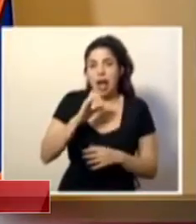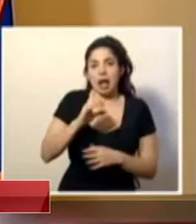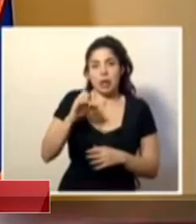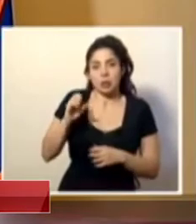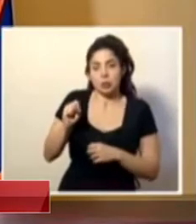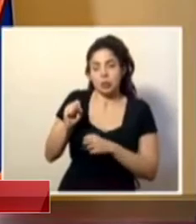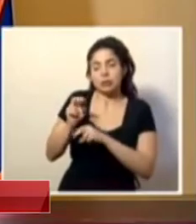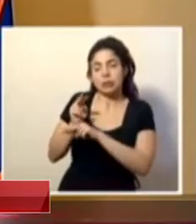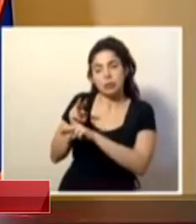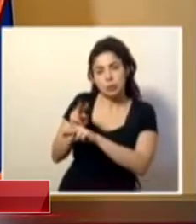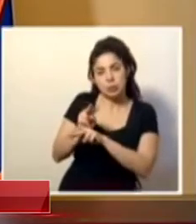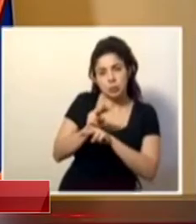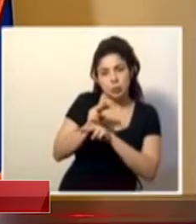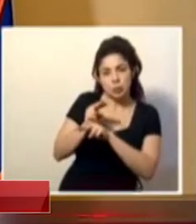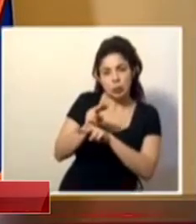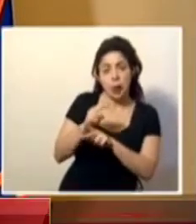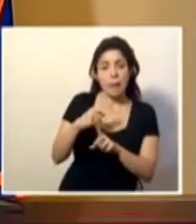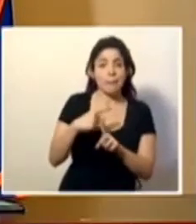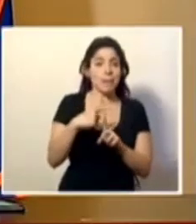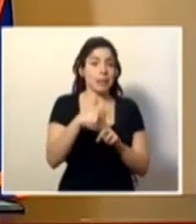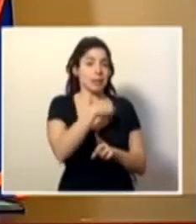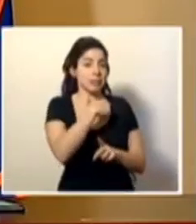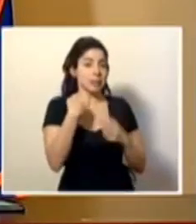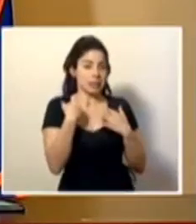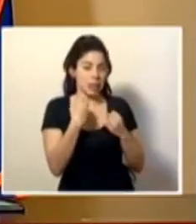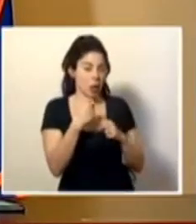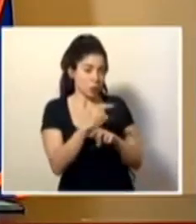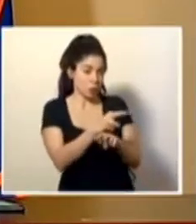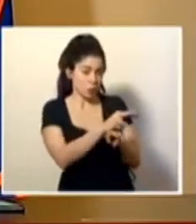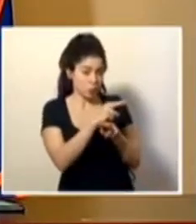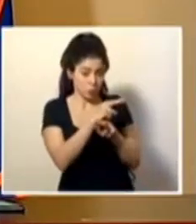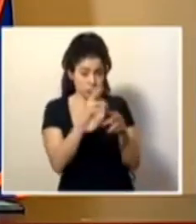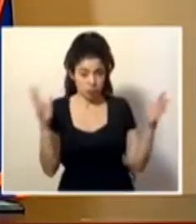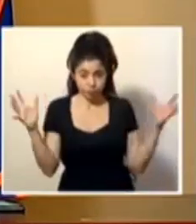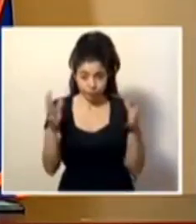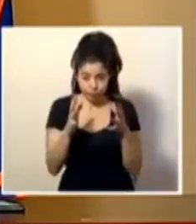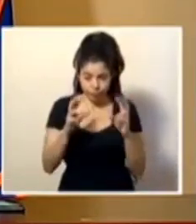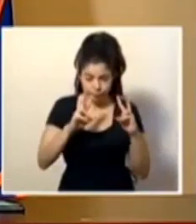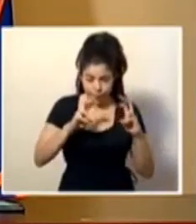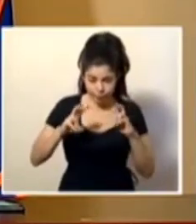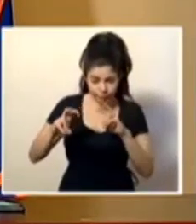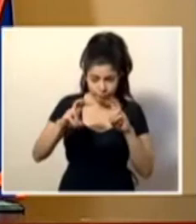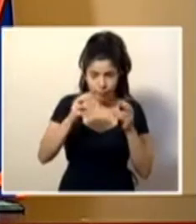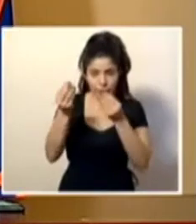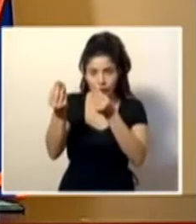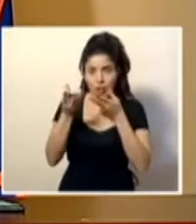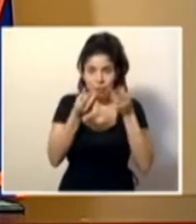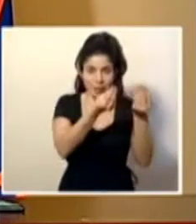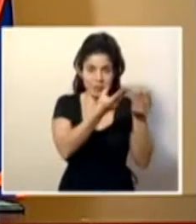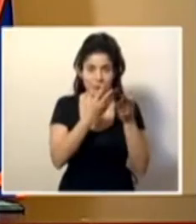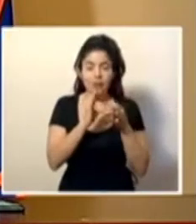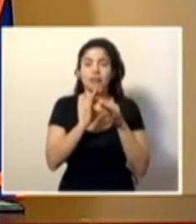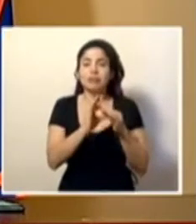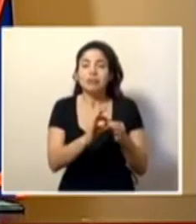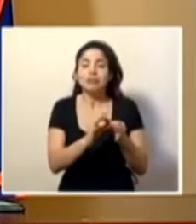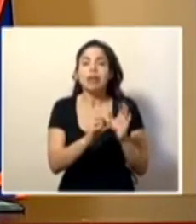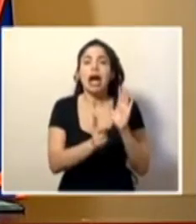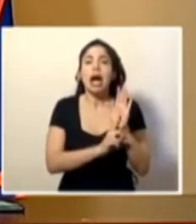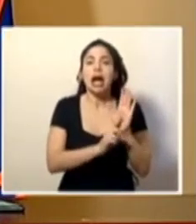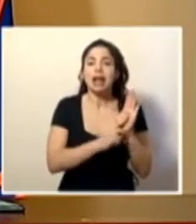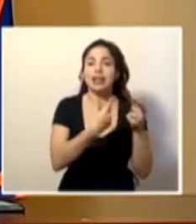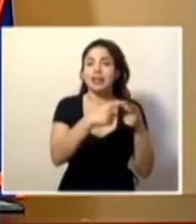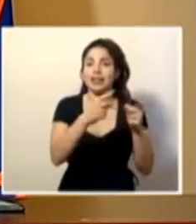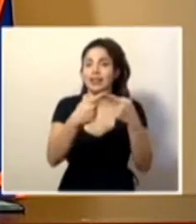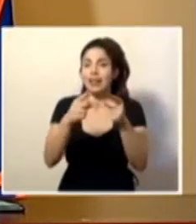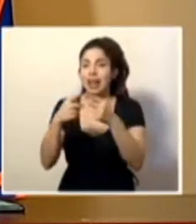Costarricense de Seguro Social como el Ministerio de Salud, se revisan los datos de las diferentes alertas cantonales a partir de